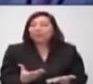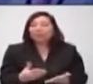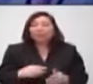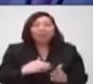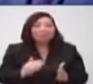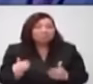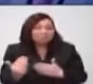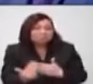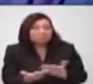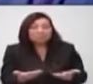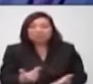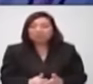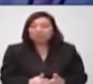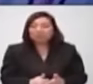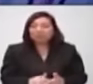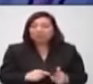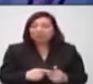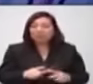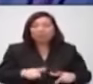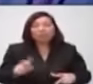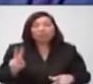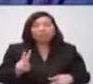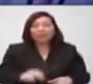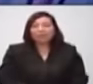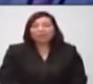señalización, tanto en el mantenimiento de las áreas verdes.